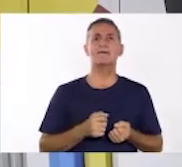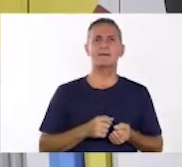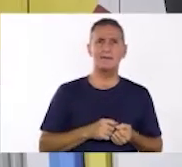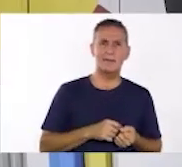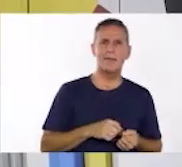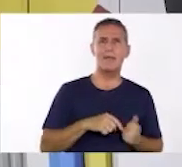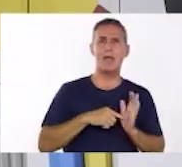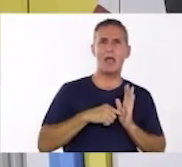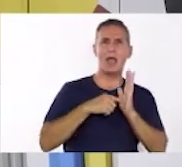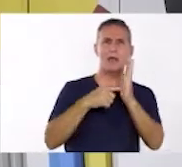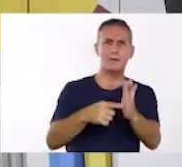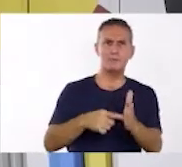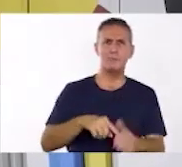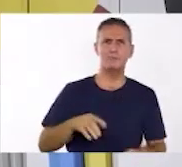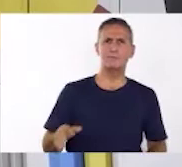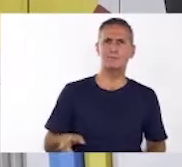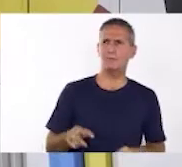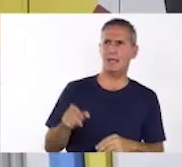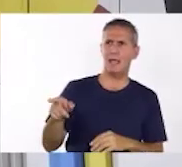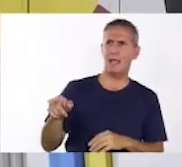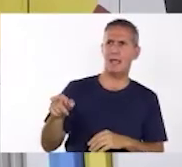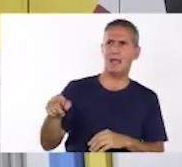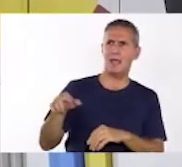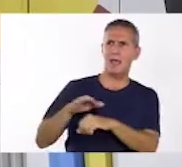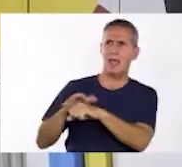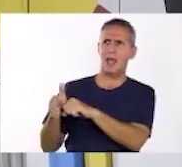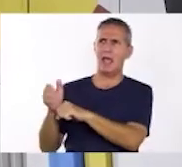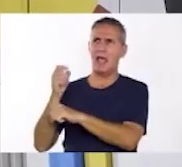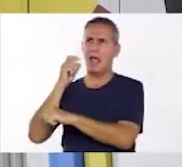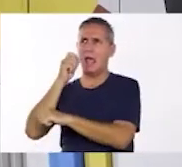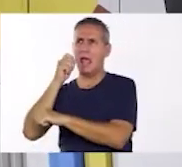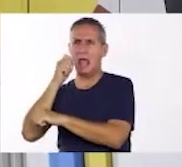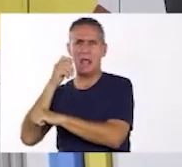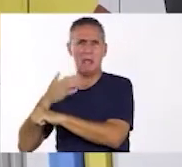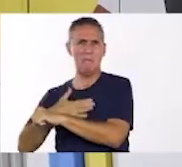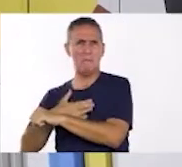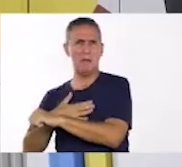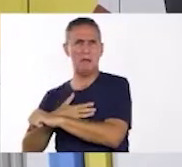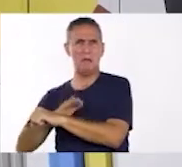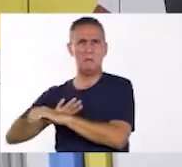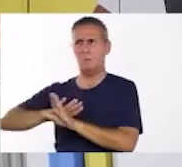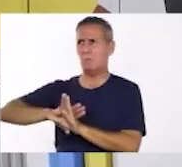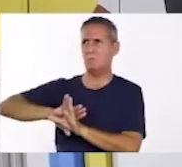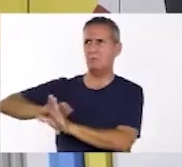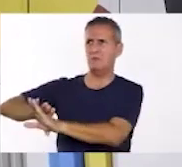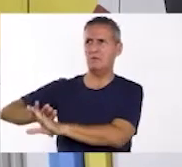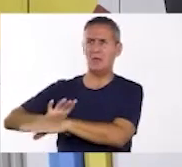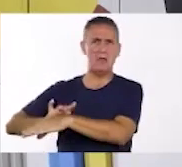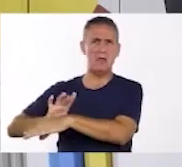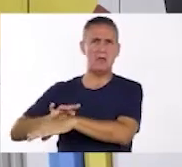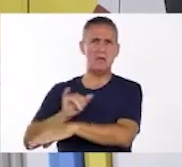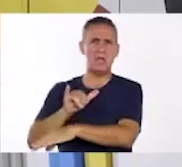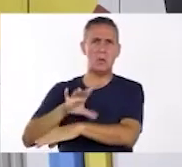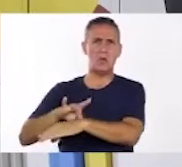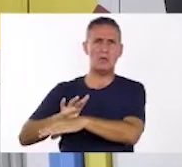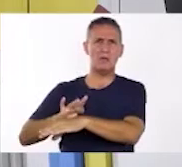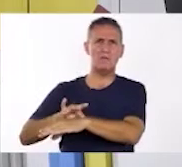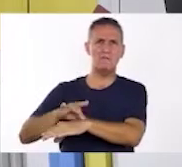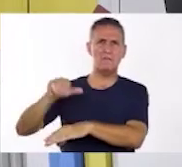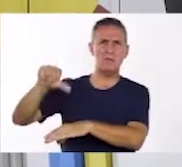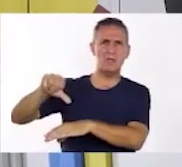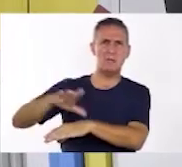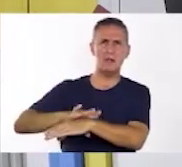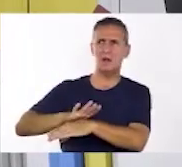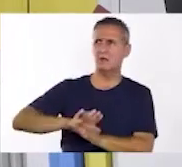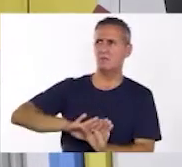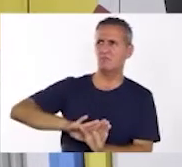propone terminar con su hermano, porque ya en las condiciones que está es como si tuviera una enfermedad, y que ya una enfermedad en la